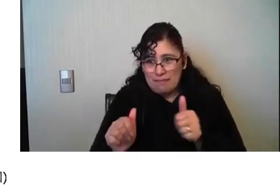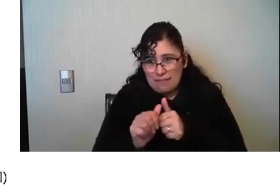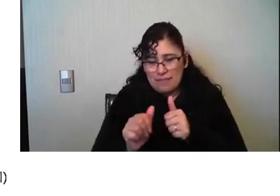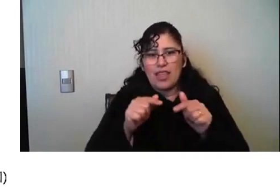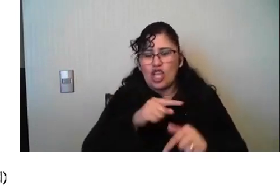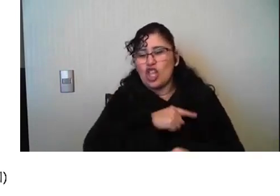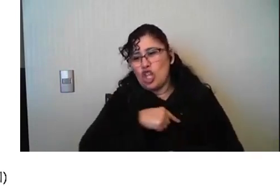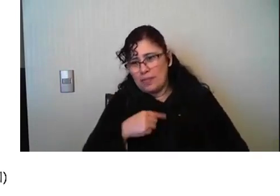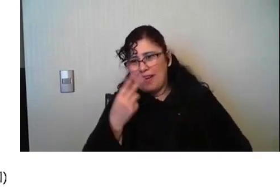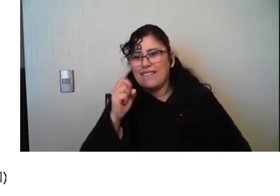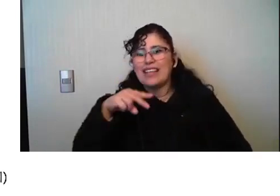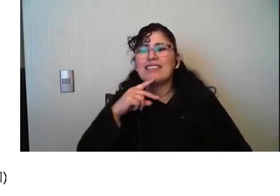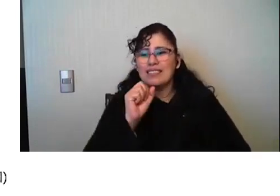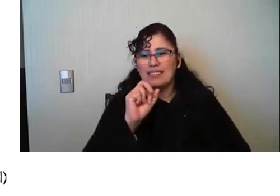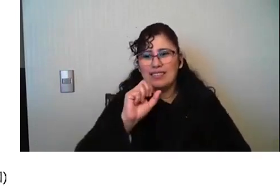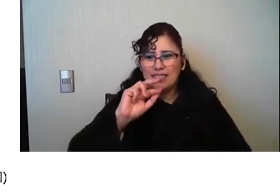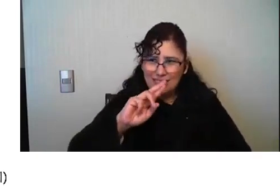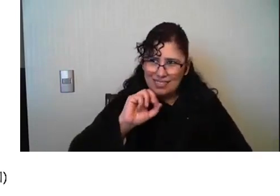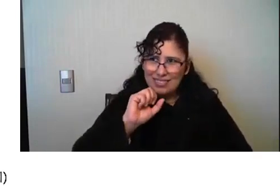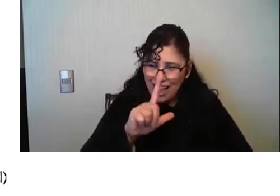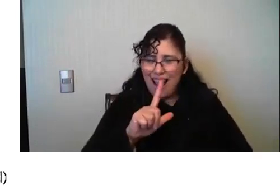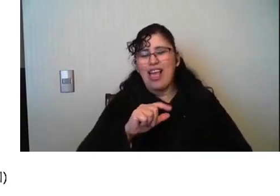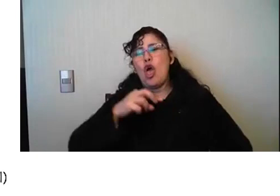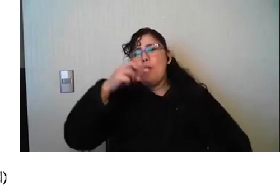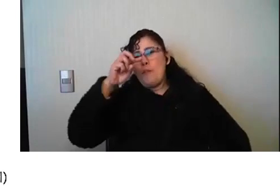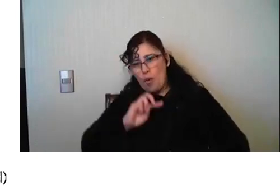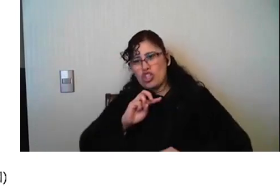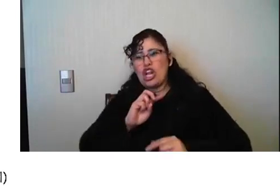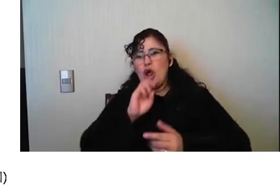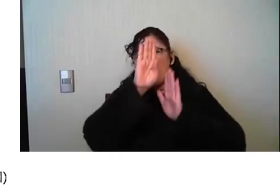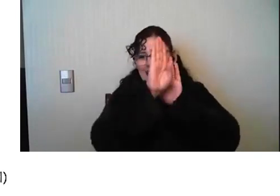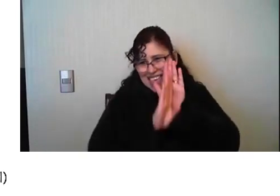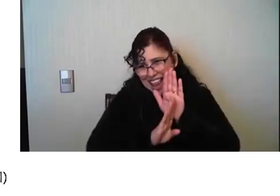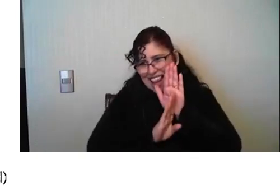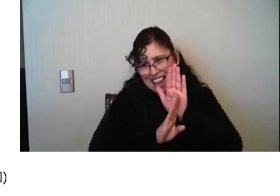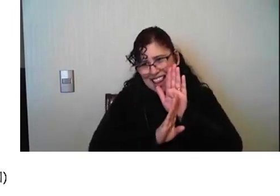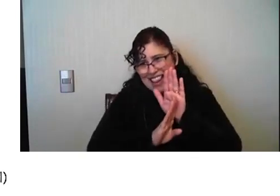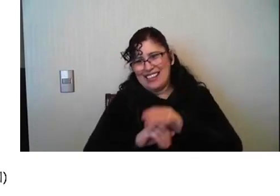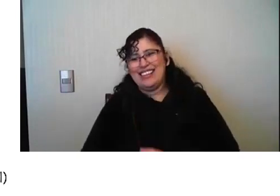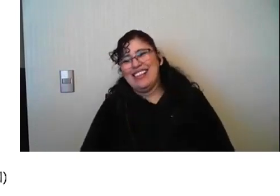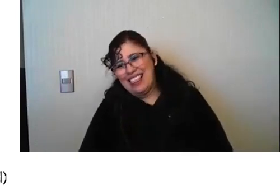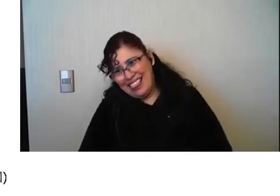ventral, postero, medial. ¿Ya? Recuerden, una subdivisión que tenemos ahí.